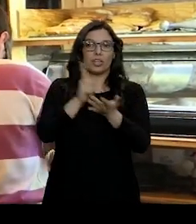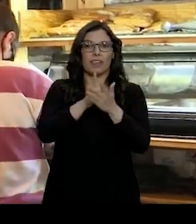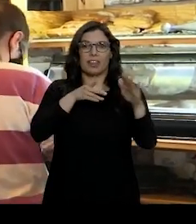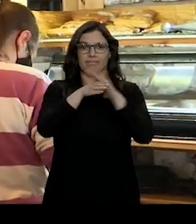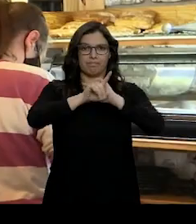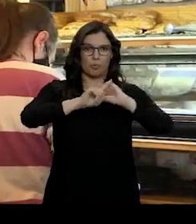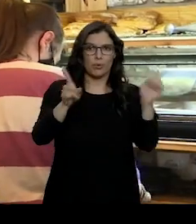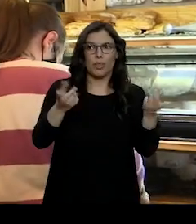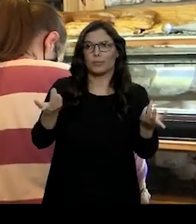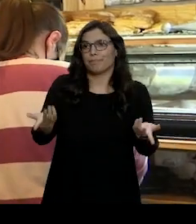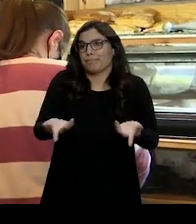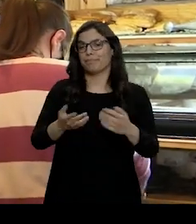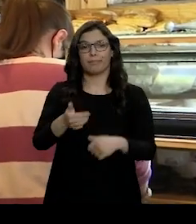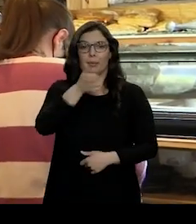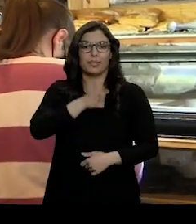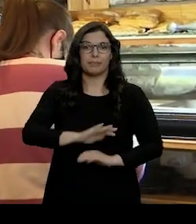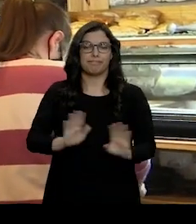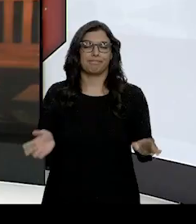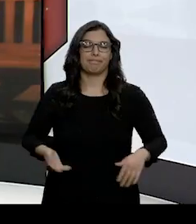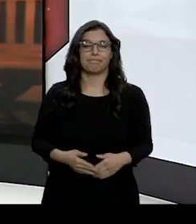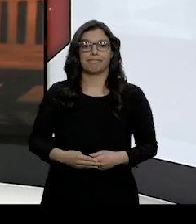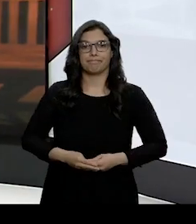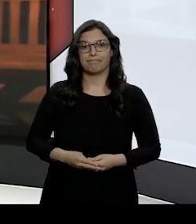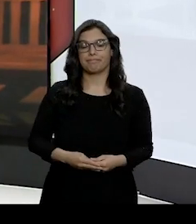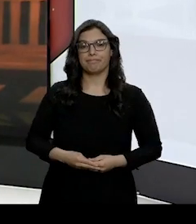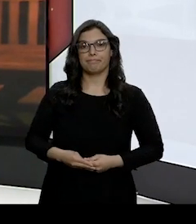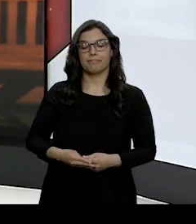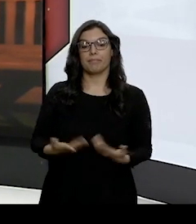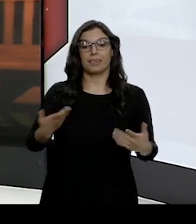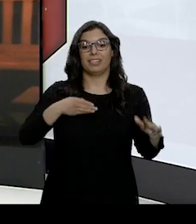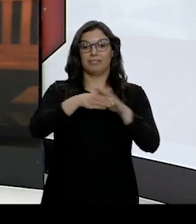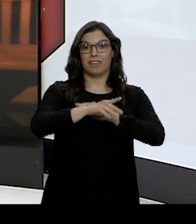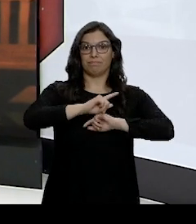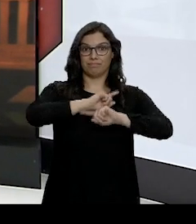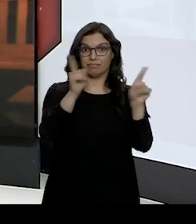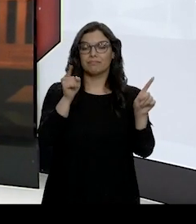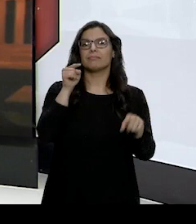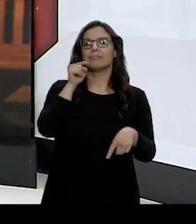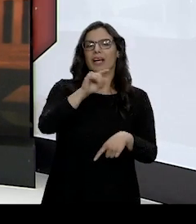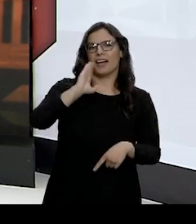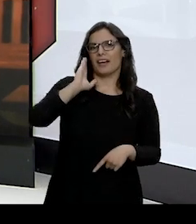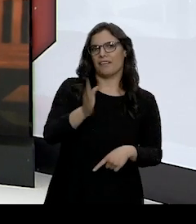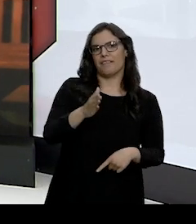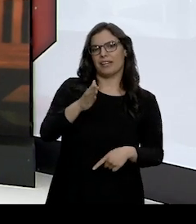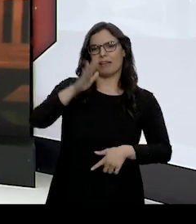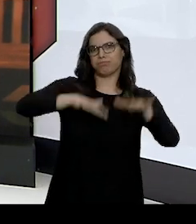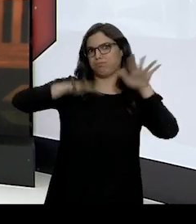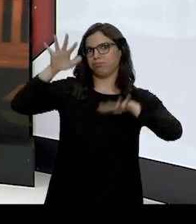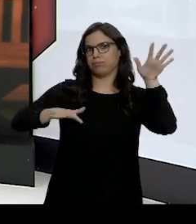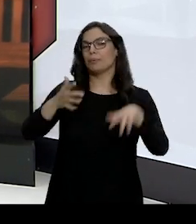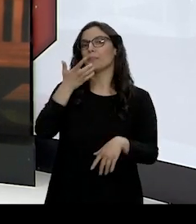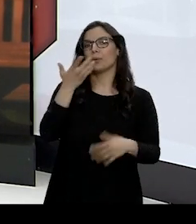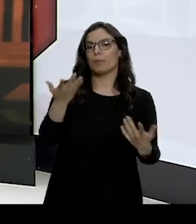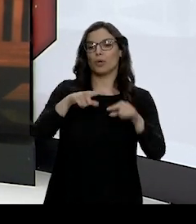cerrarse, a aguantar. El cierre del interior de los bares está afectando de manera desigual. Por ejemplo,